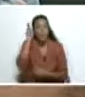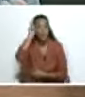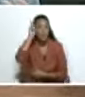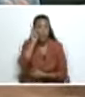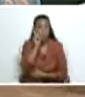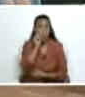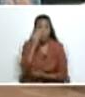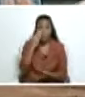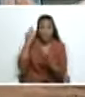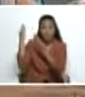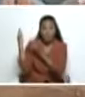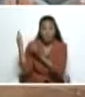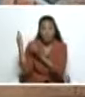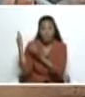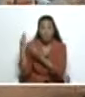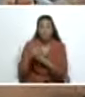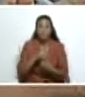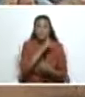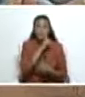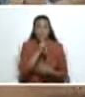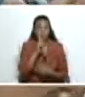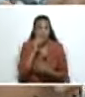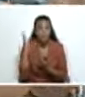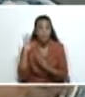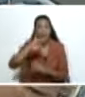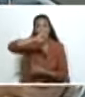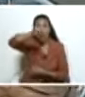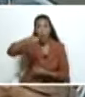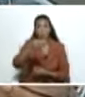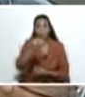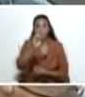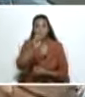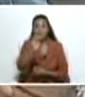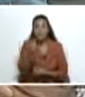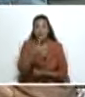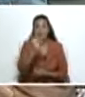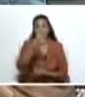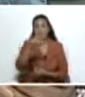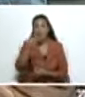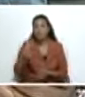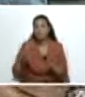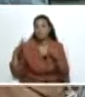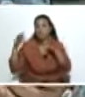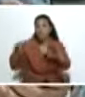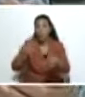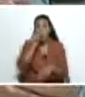profesor economista José Félix Rivas, que se fue con sus tropas